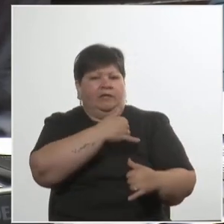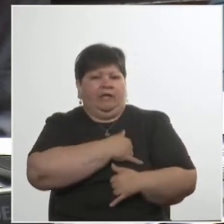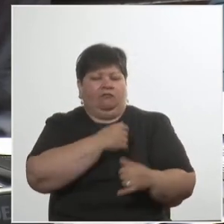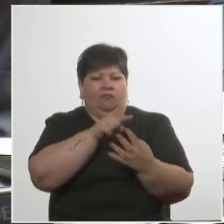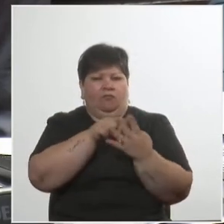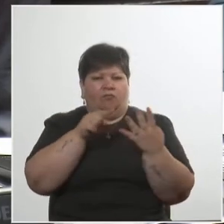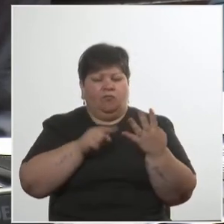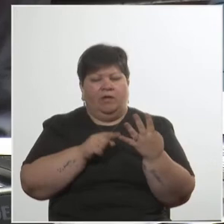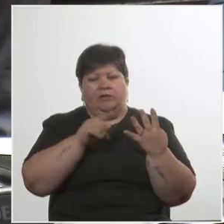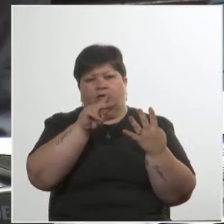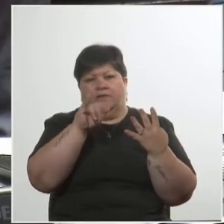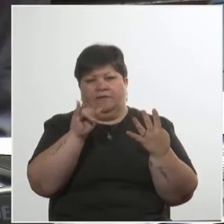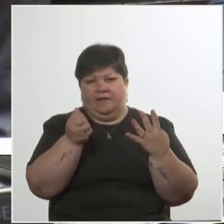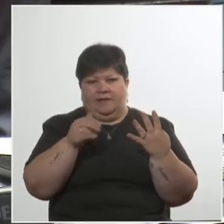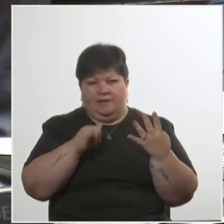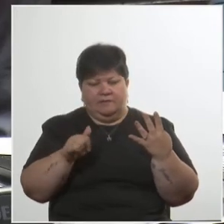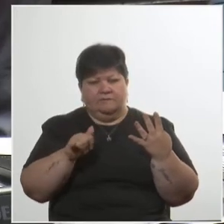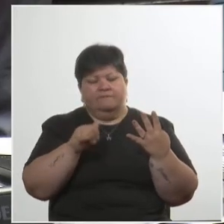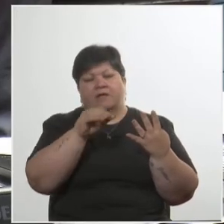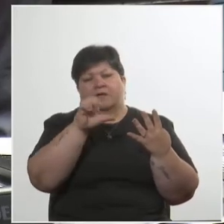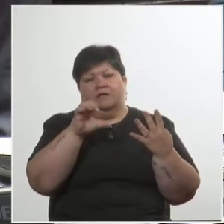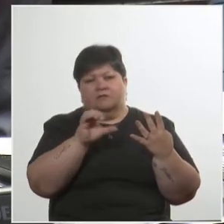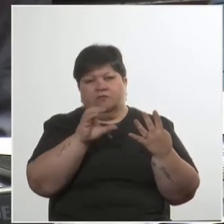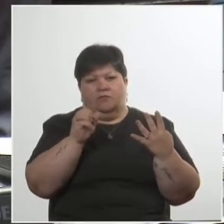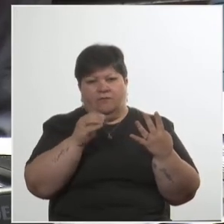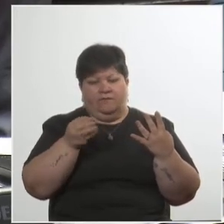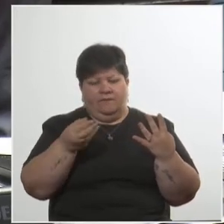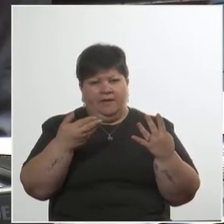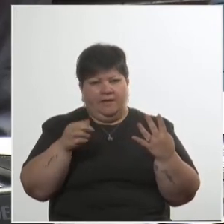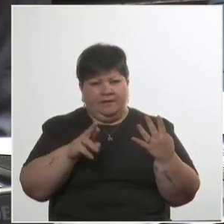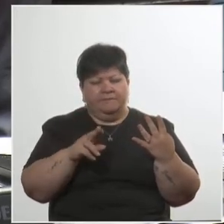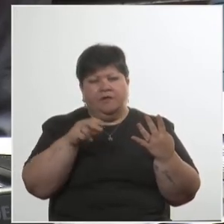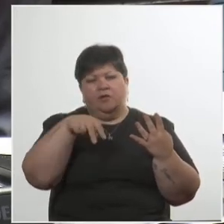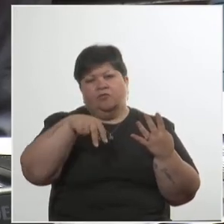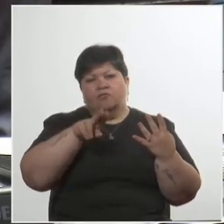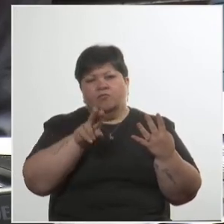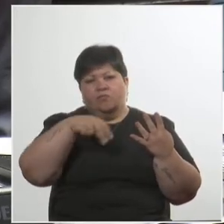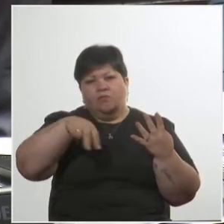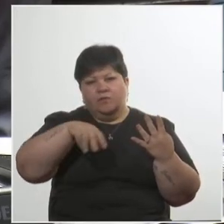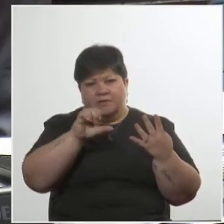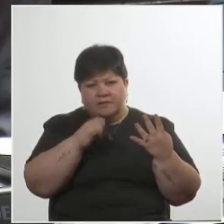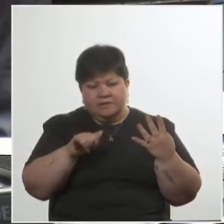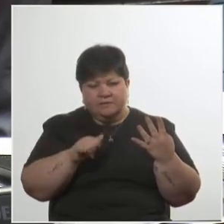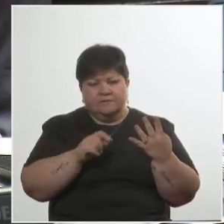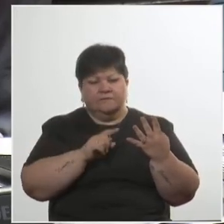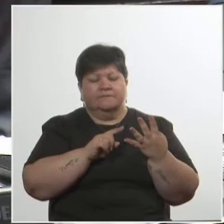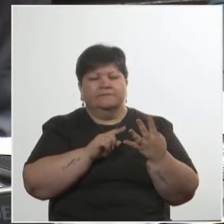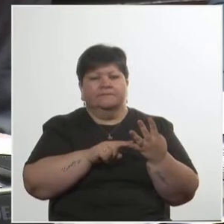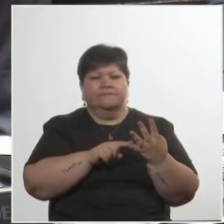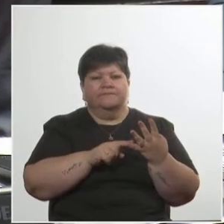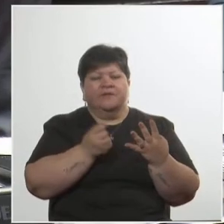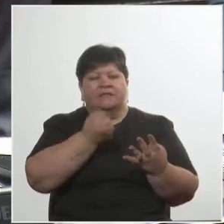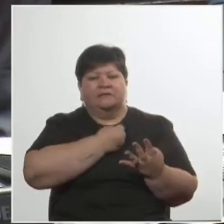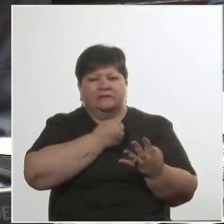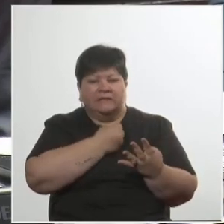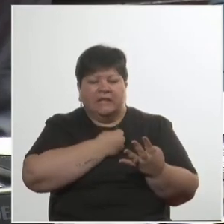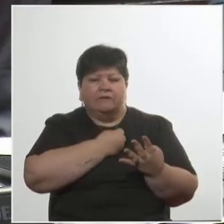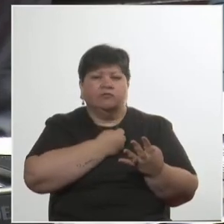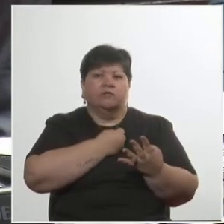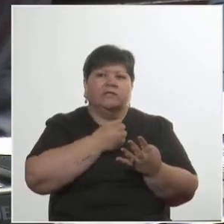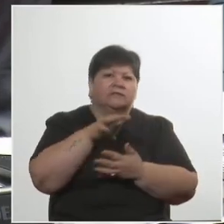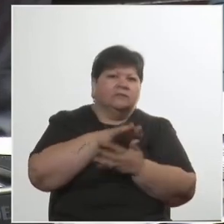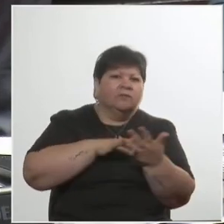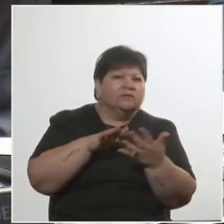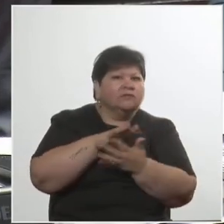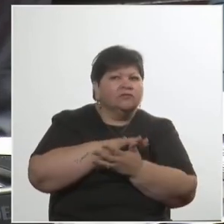Ferreira escobal Núñez los dos Núñez asesinados en